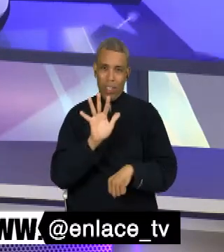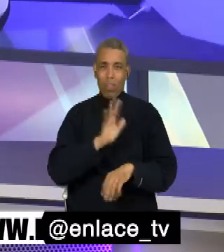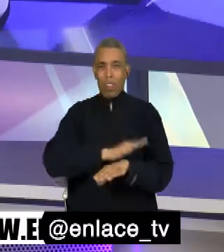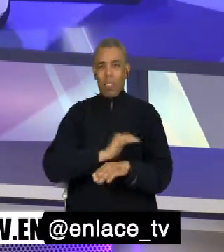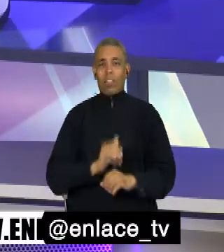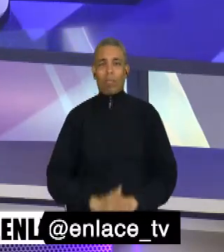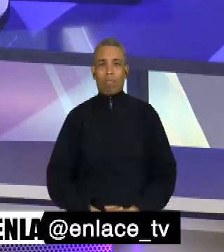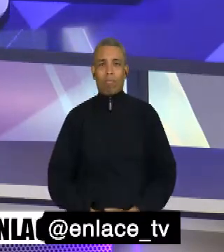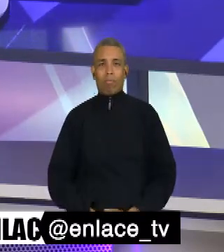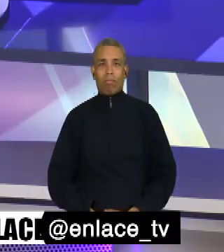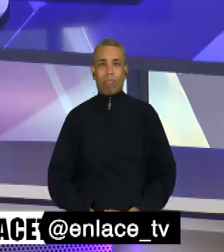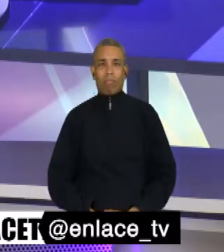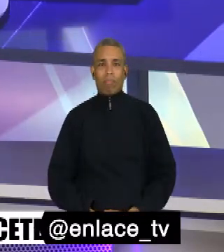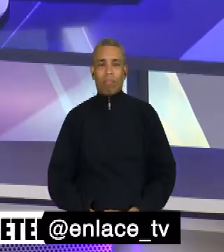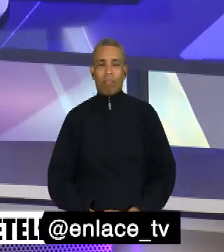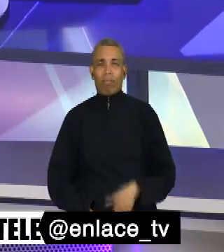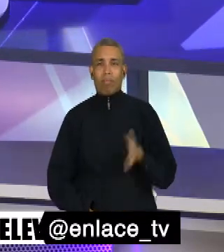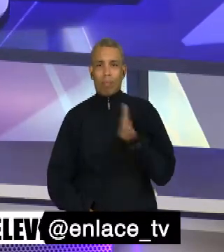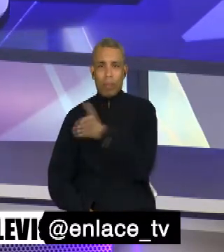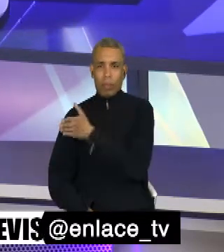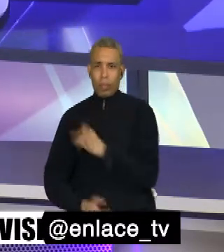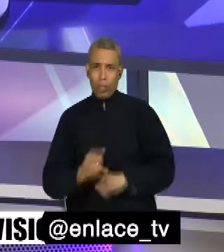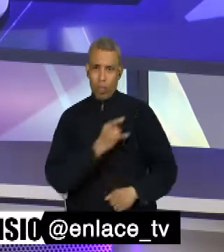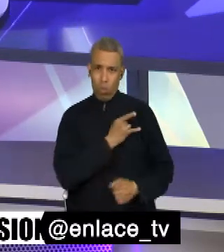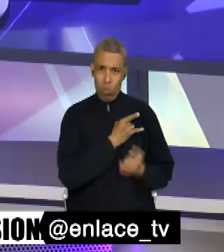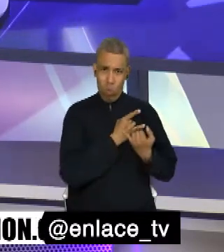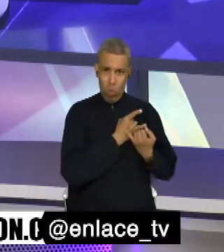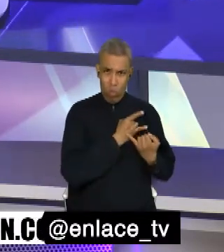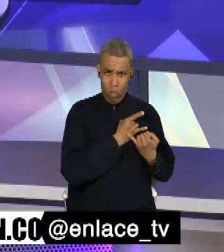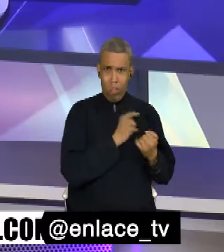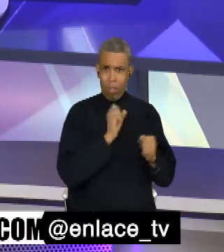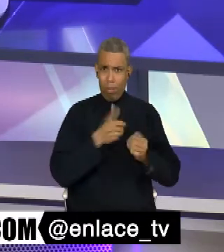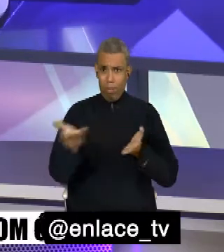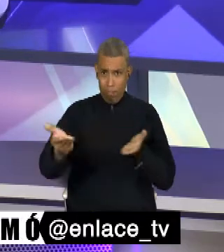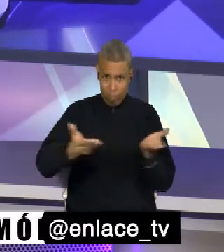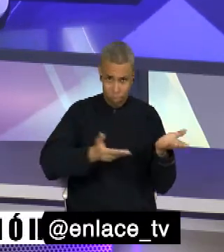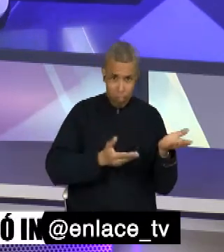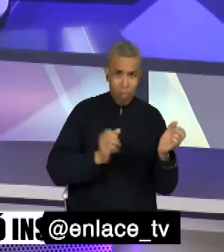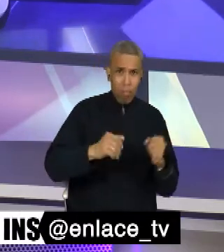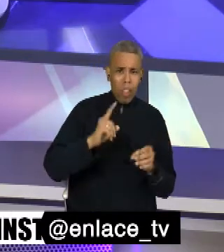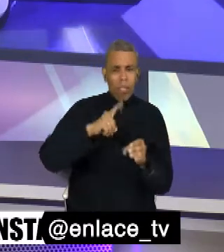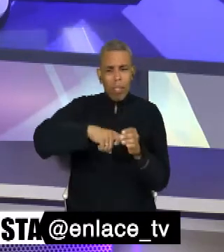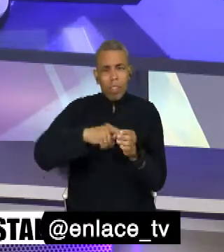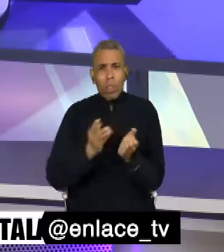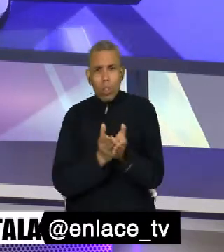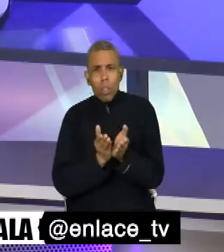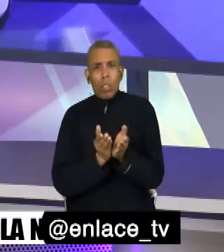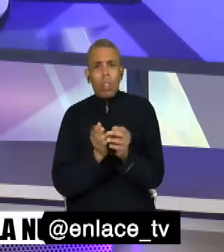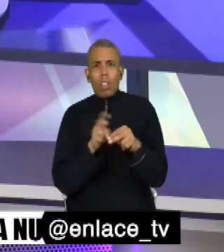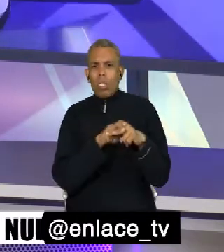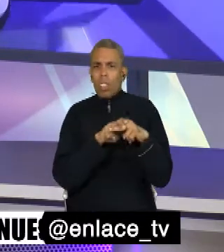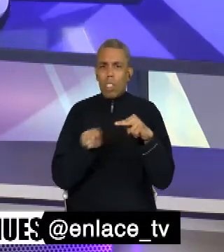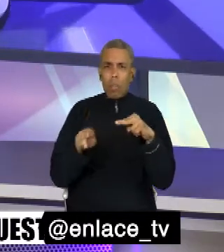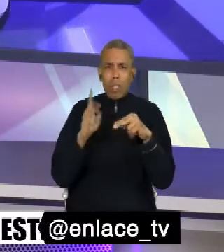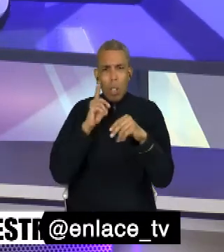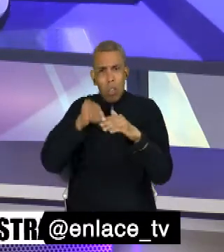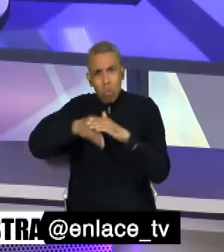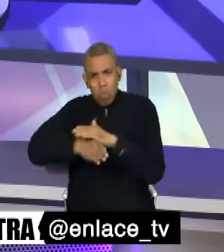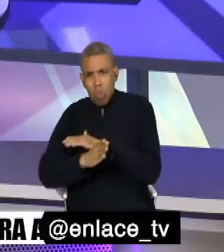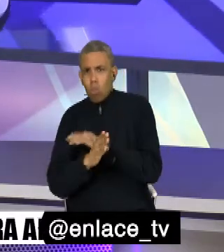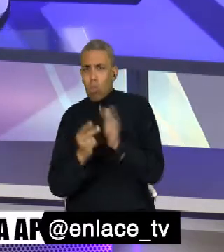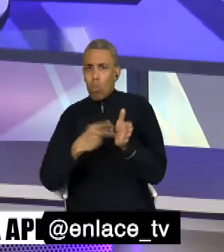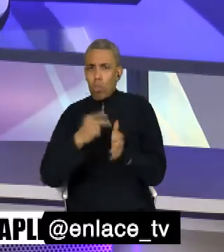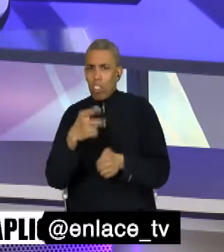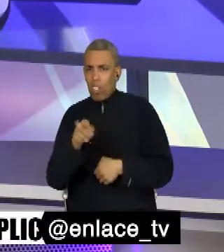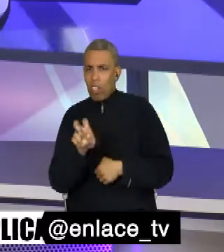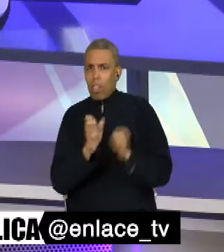Universidad Industrial de Santander, UIS, anunció que tiene abiertas las inscripciones para nivel introductorio a segundo semestre de 2017 en sus